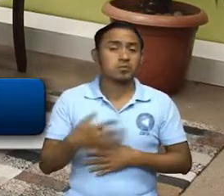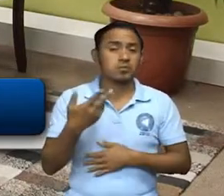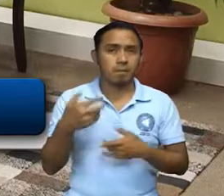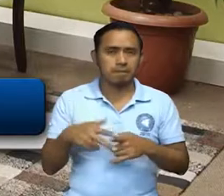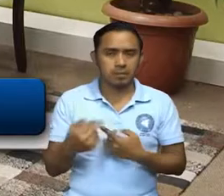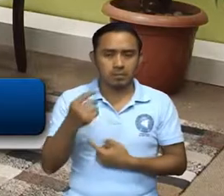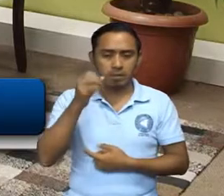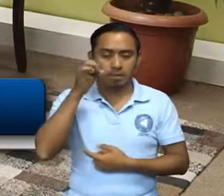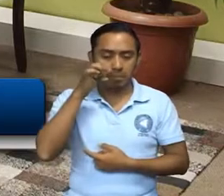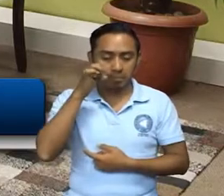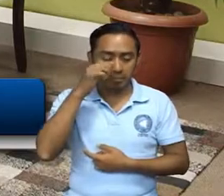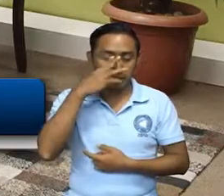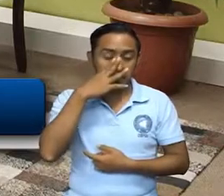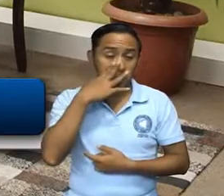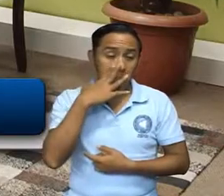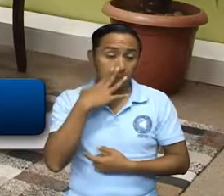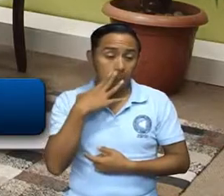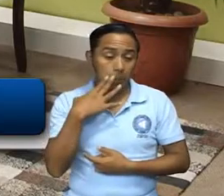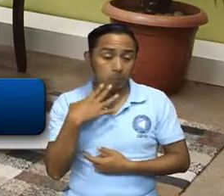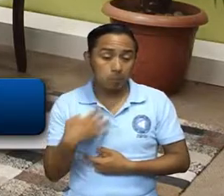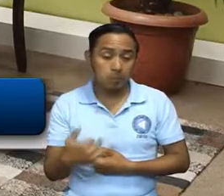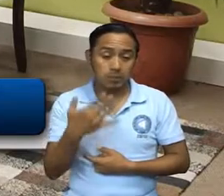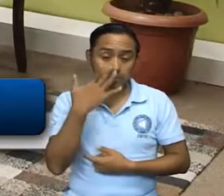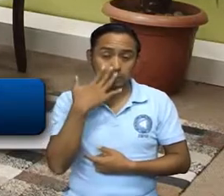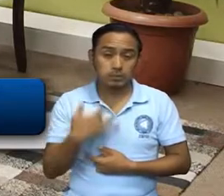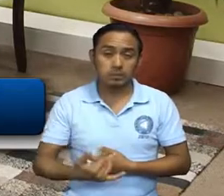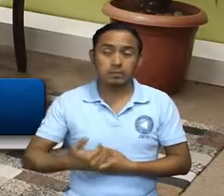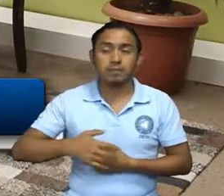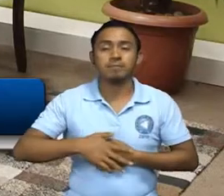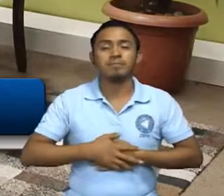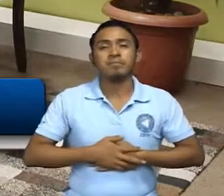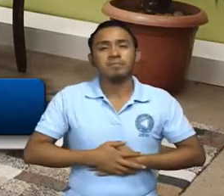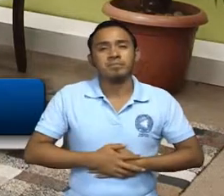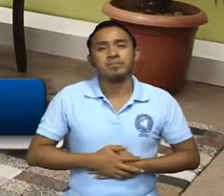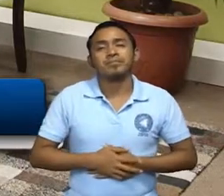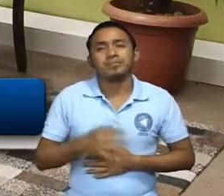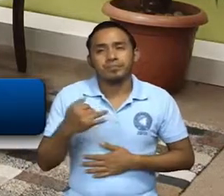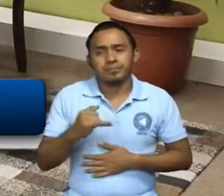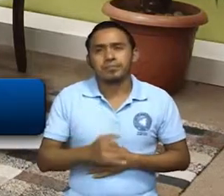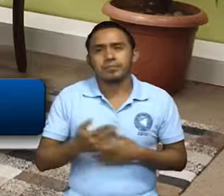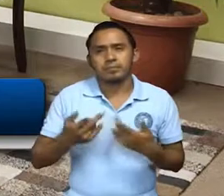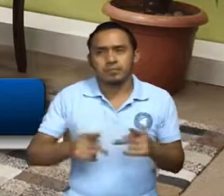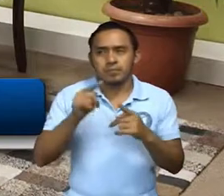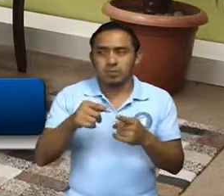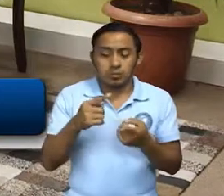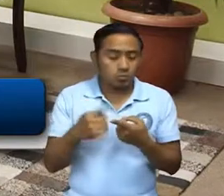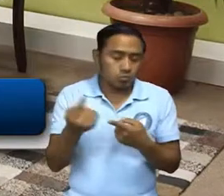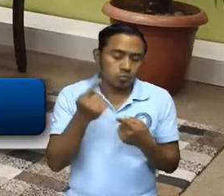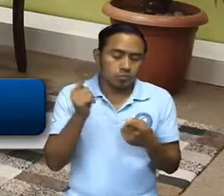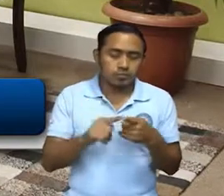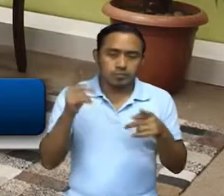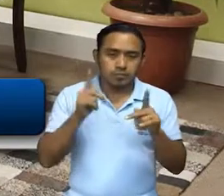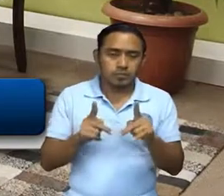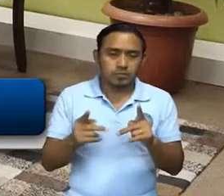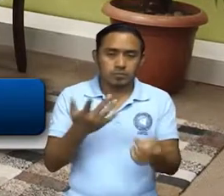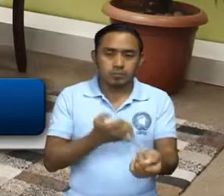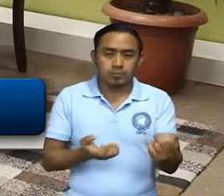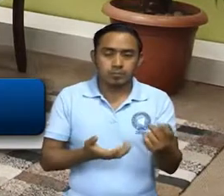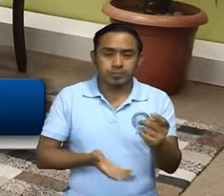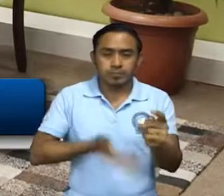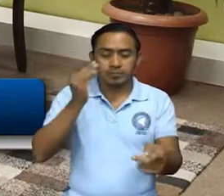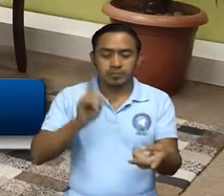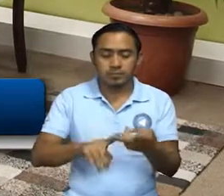la gotita y se dejan venir en hemorragia. Generalmente esto pasa con las personas hipertensas y con las personas que padecen de